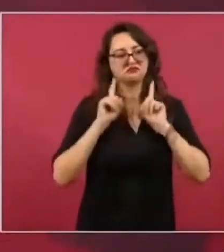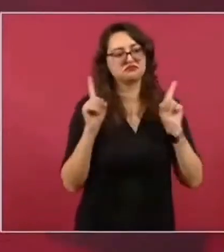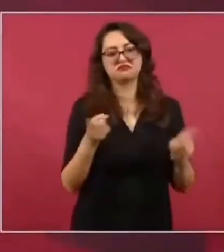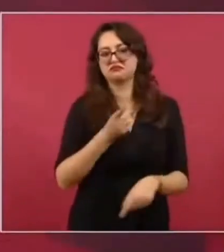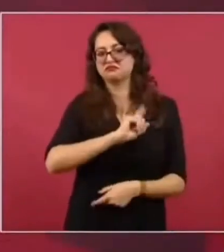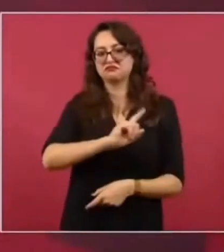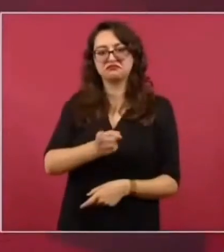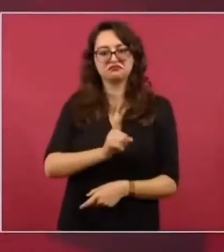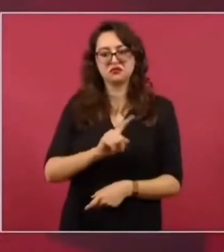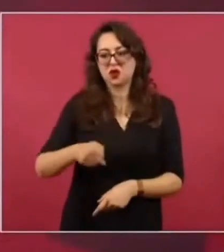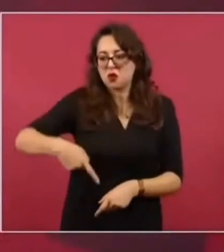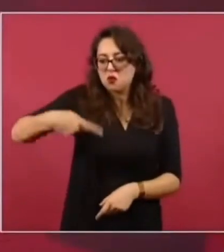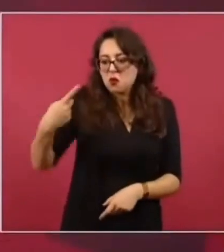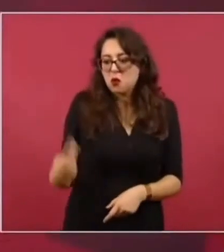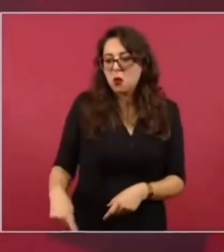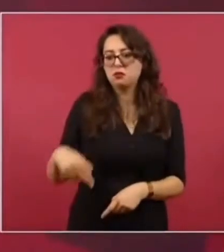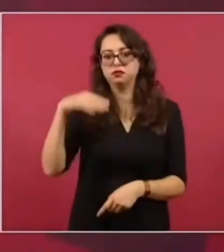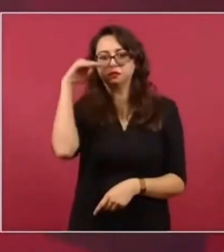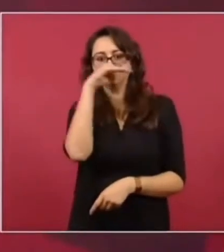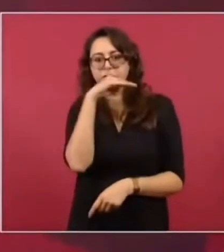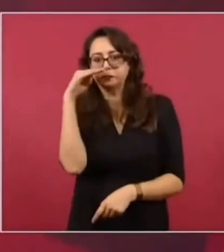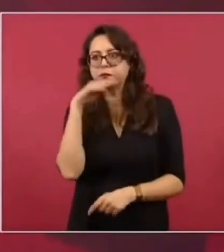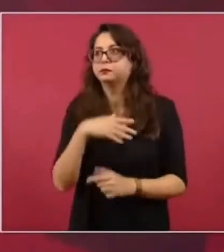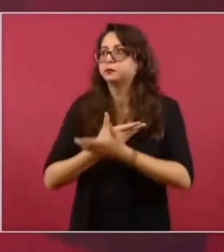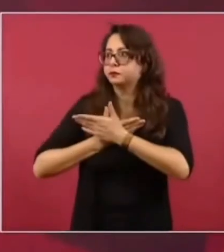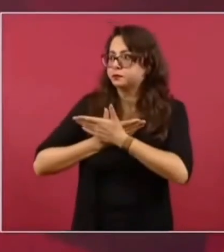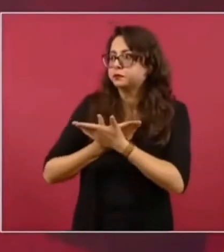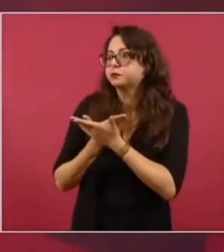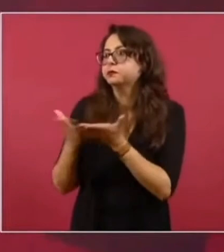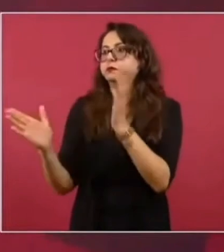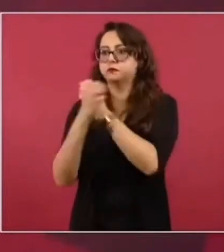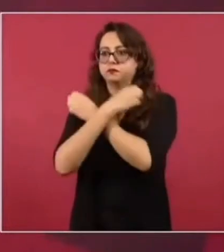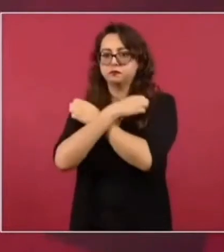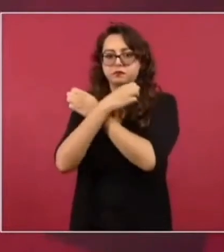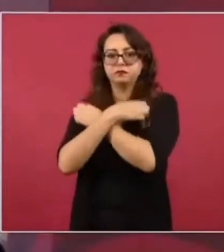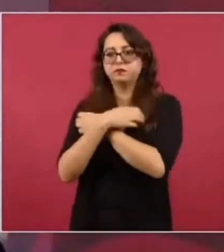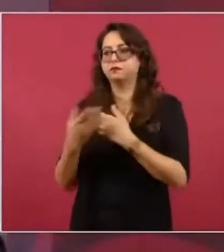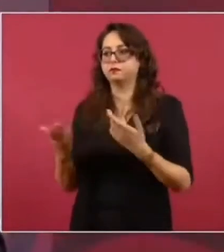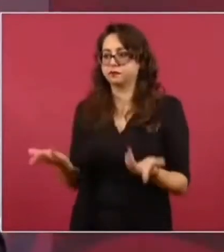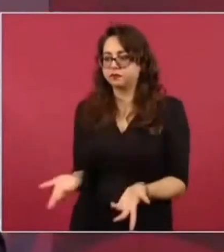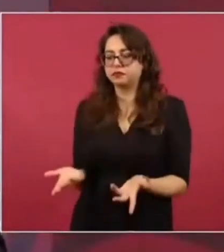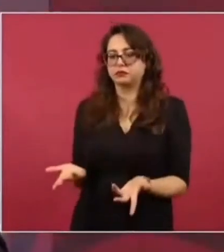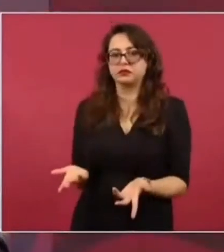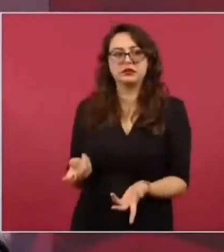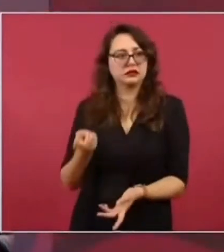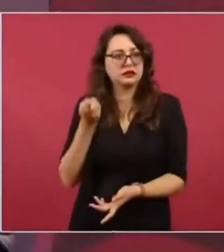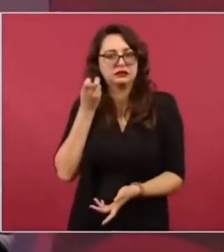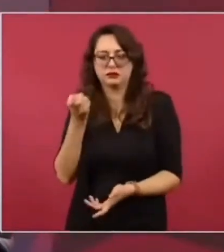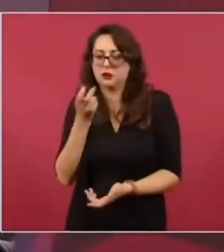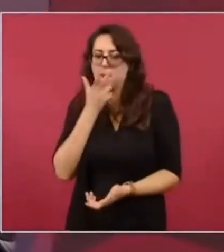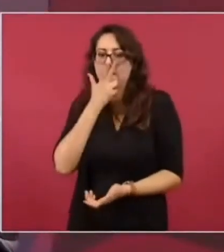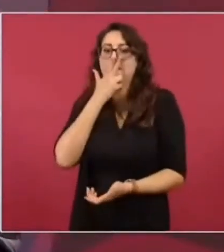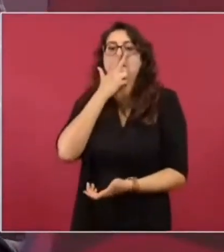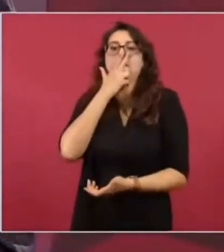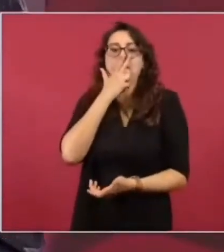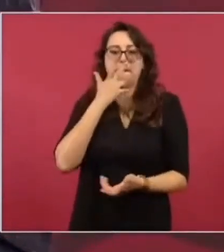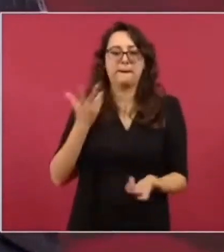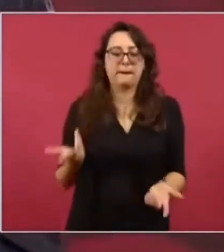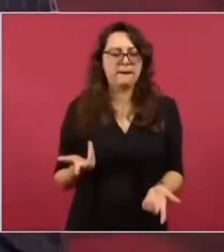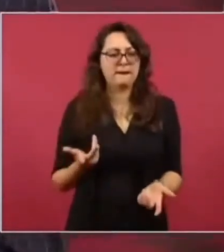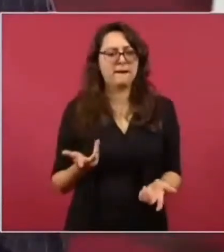mal o asuntos de tipo personal.